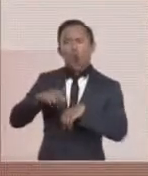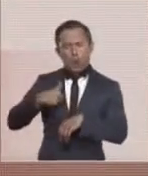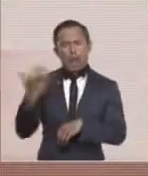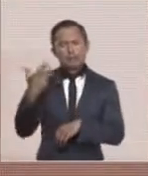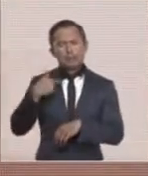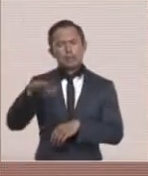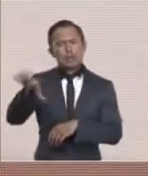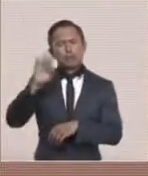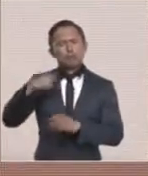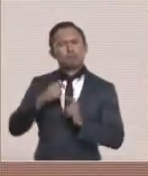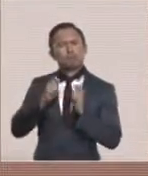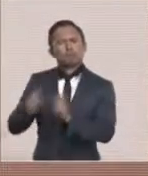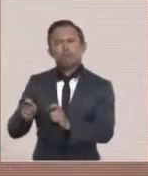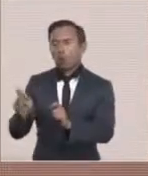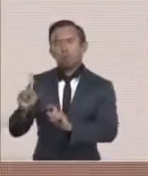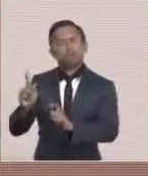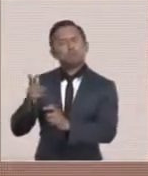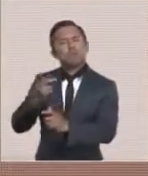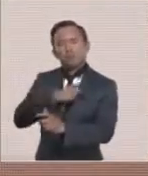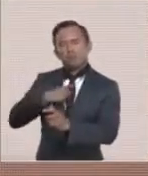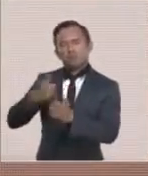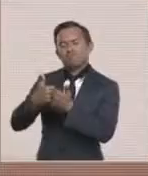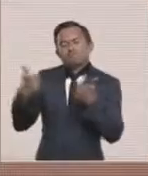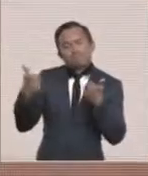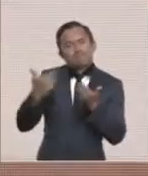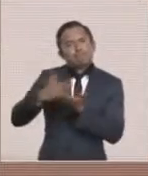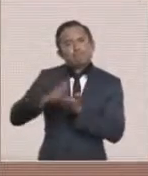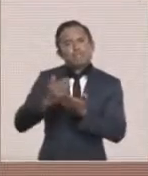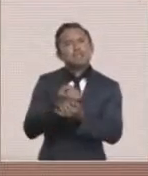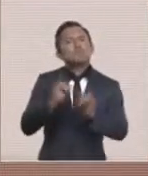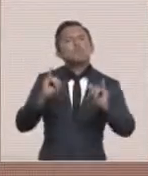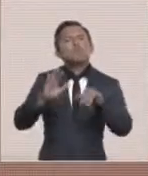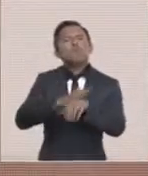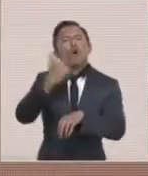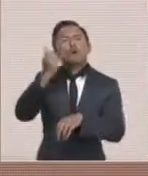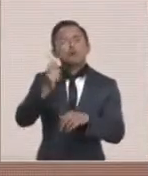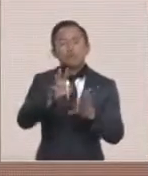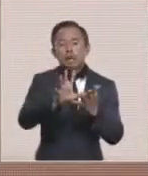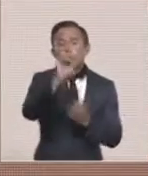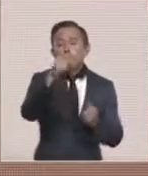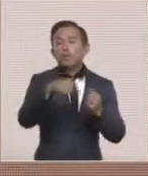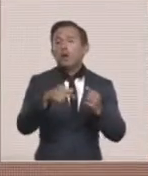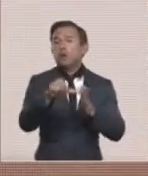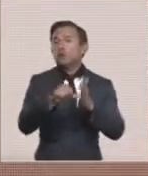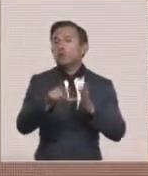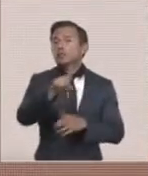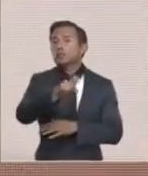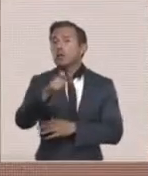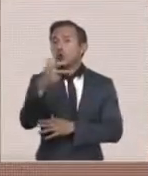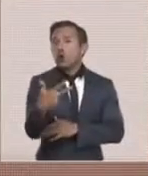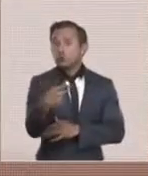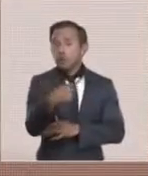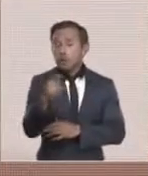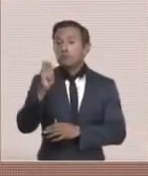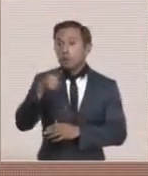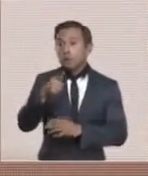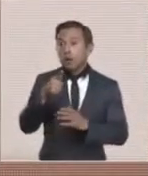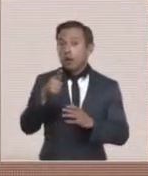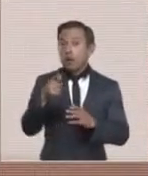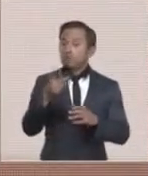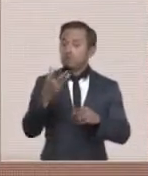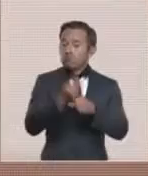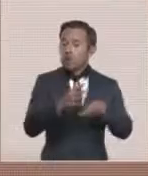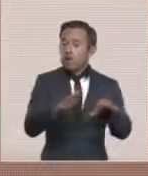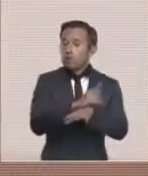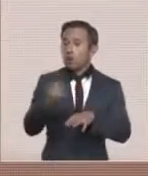explico. Entre otras cosas, porque todos proponemos la reforma al 108 para que el presidente pueda ser juzgado. Pero si el presidente va a